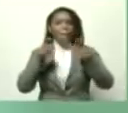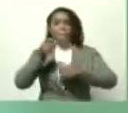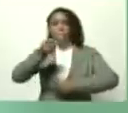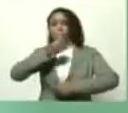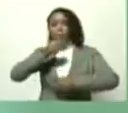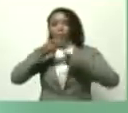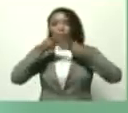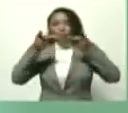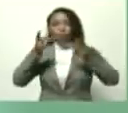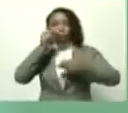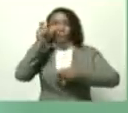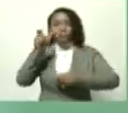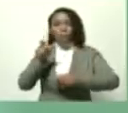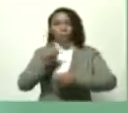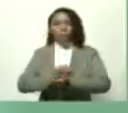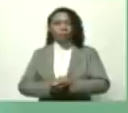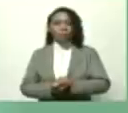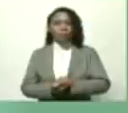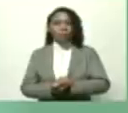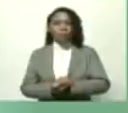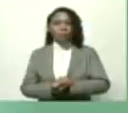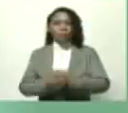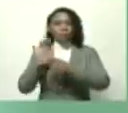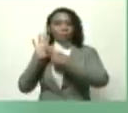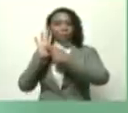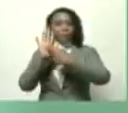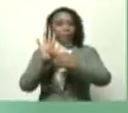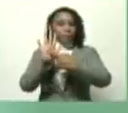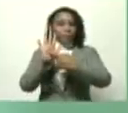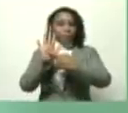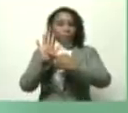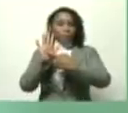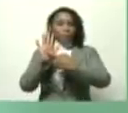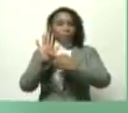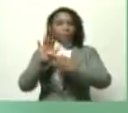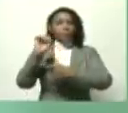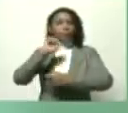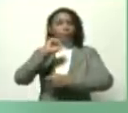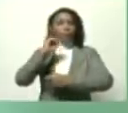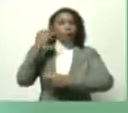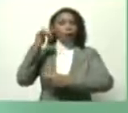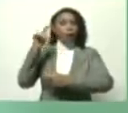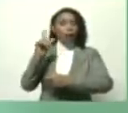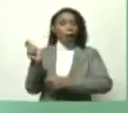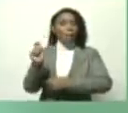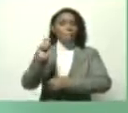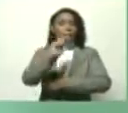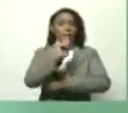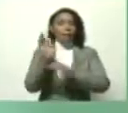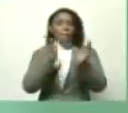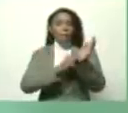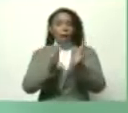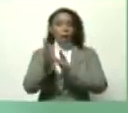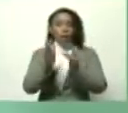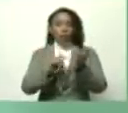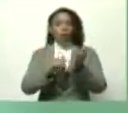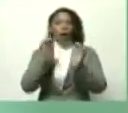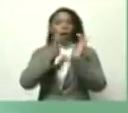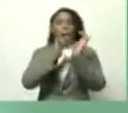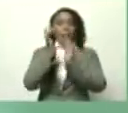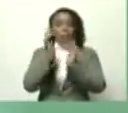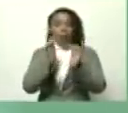argentino Horacio Verbisky, que señala que en efecto, entre los meses de marzo a abril